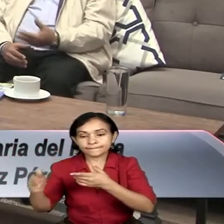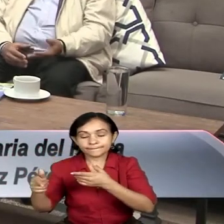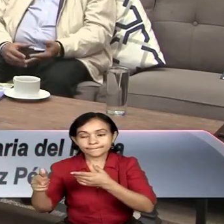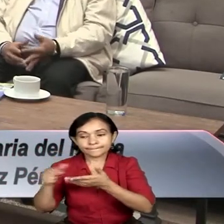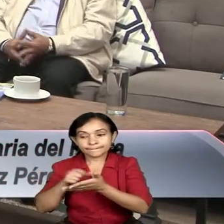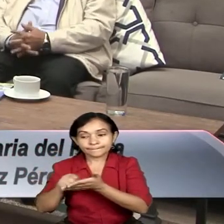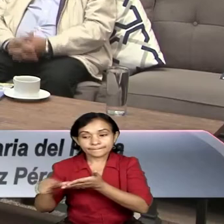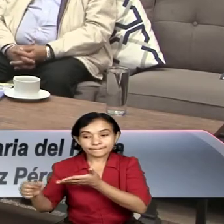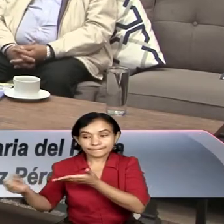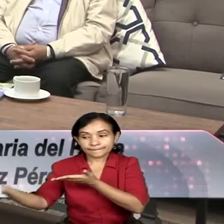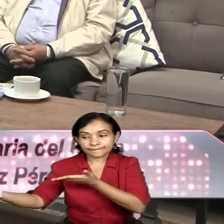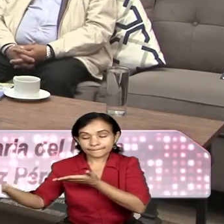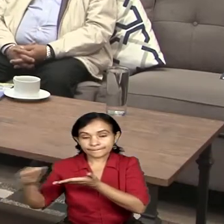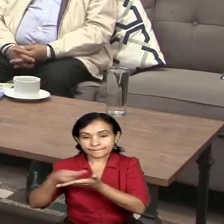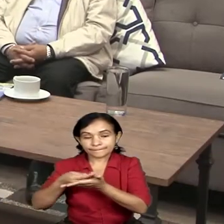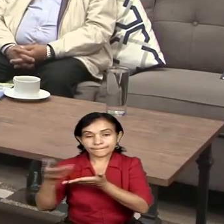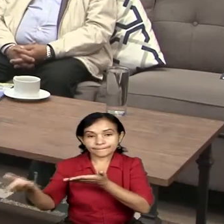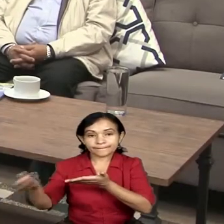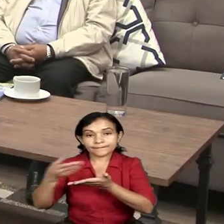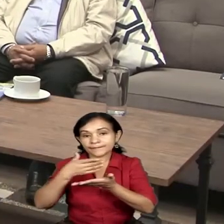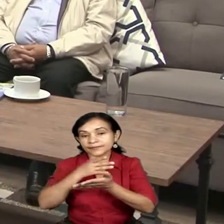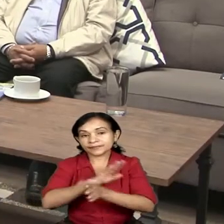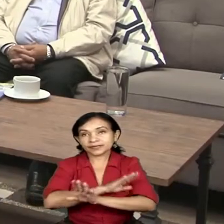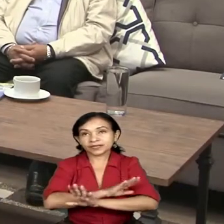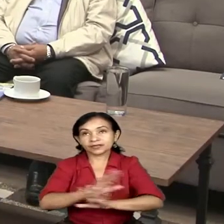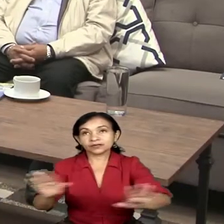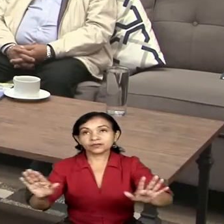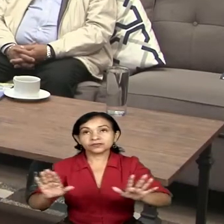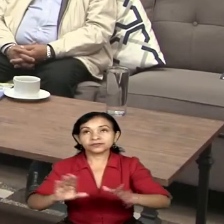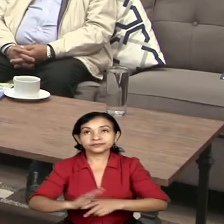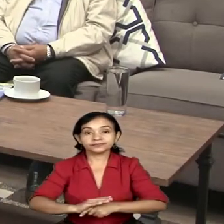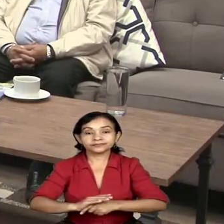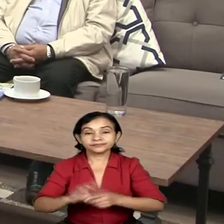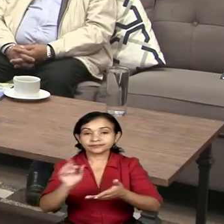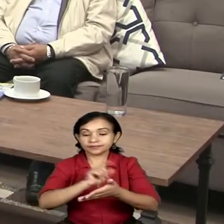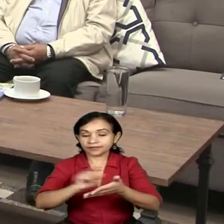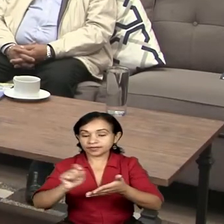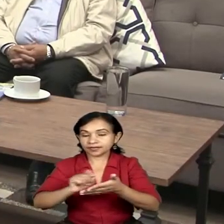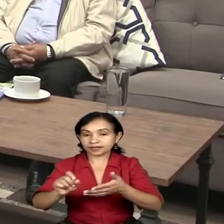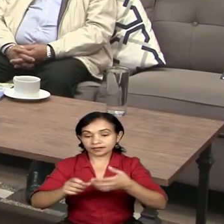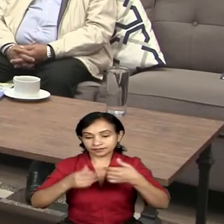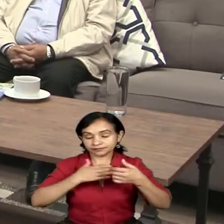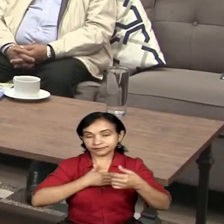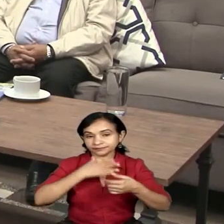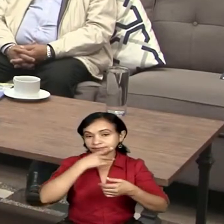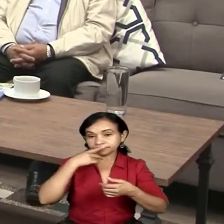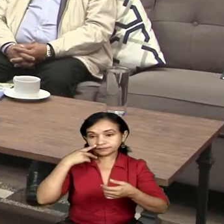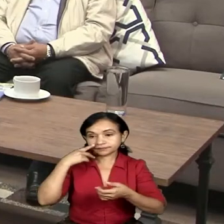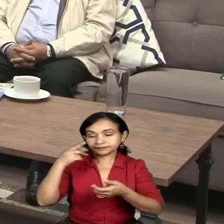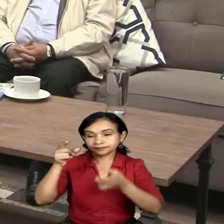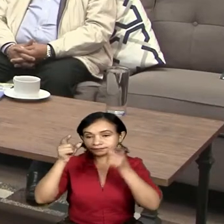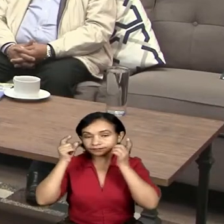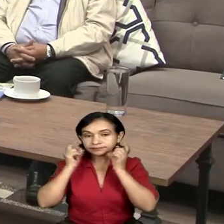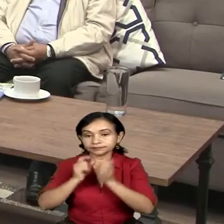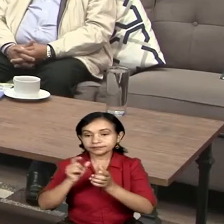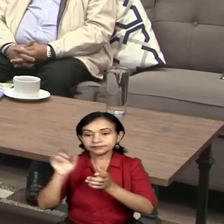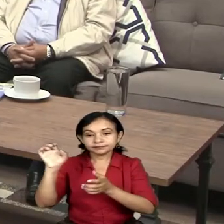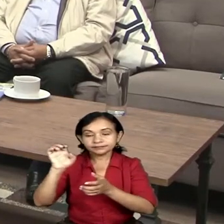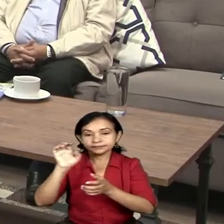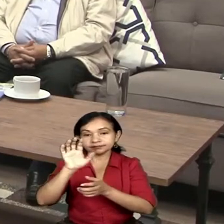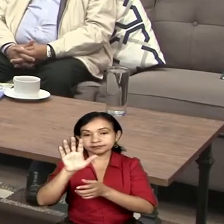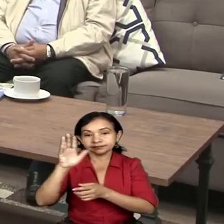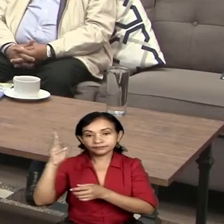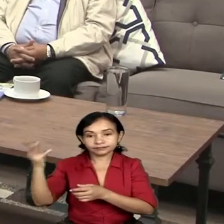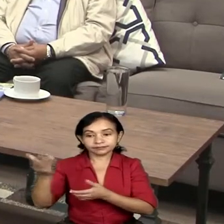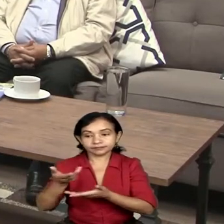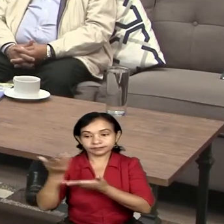carta. La última carta que le escribe a Carlos es en enero del 59,